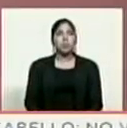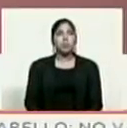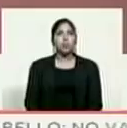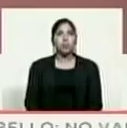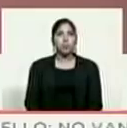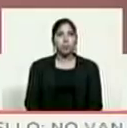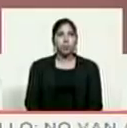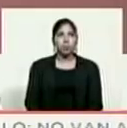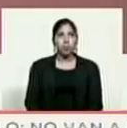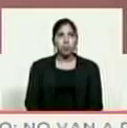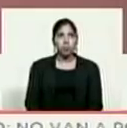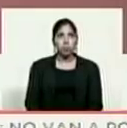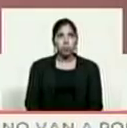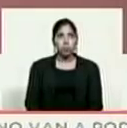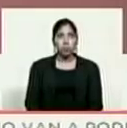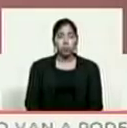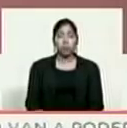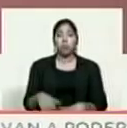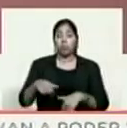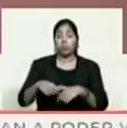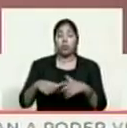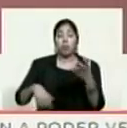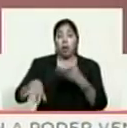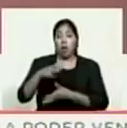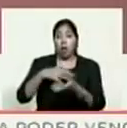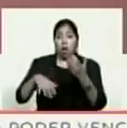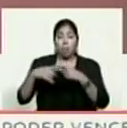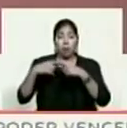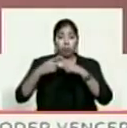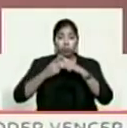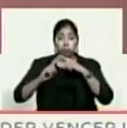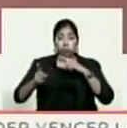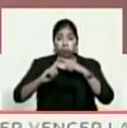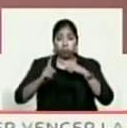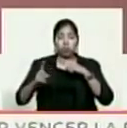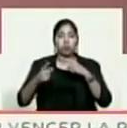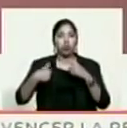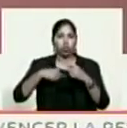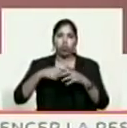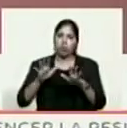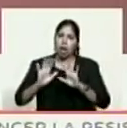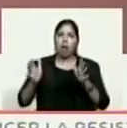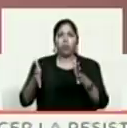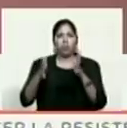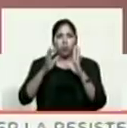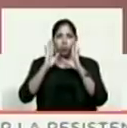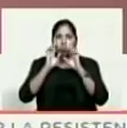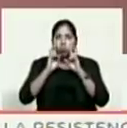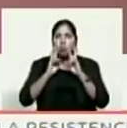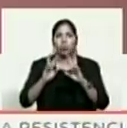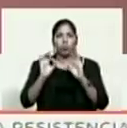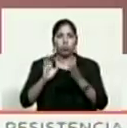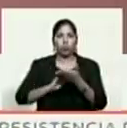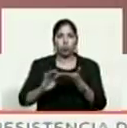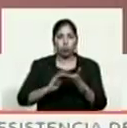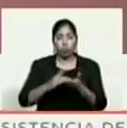hacer la reflexión de que la guerra eléctrica continúa, ganamos esta. Estamos ganándola. Continúa la guerra eléctrica.